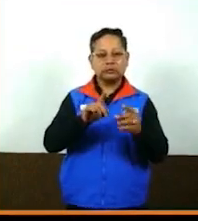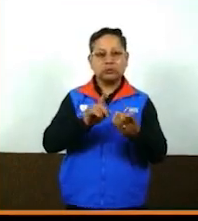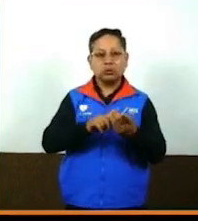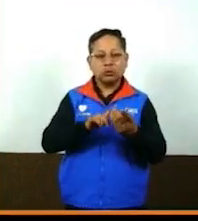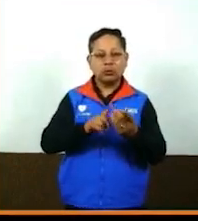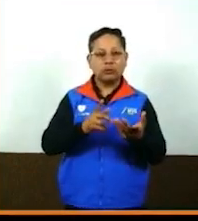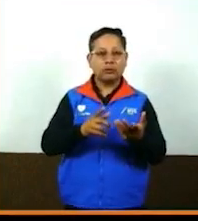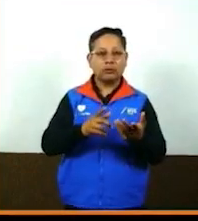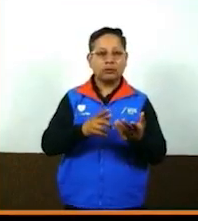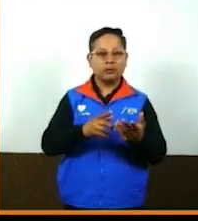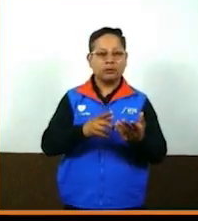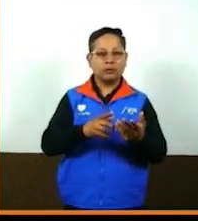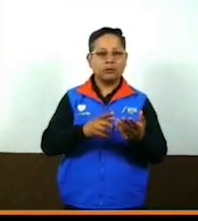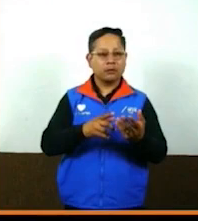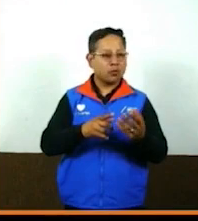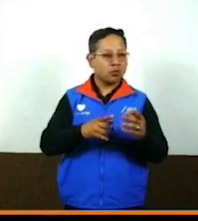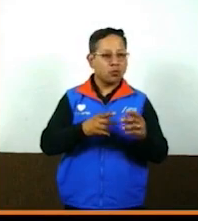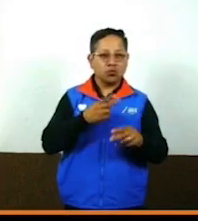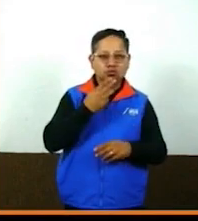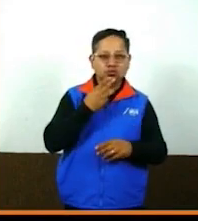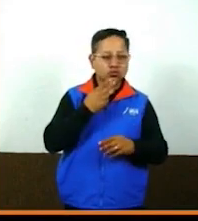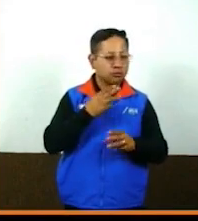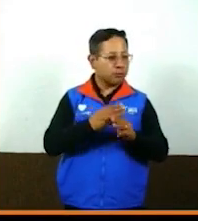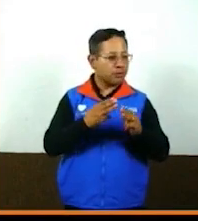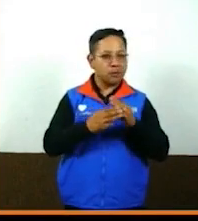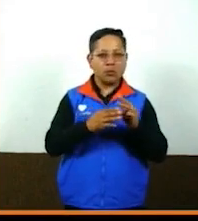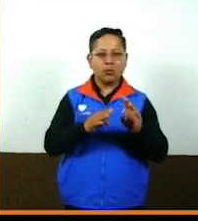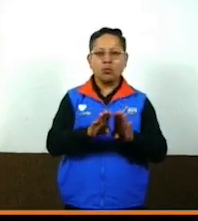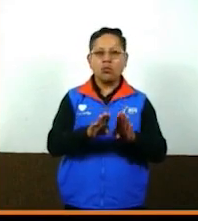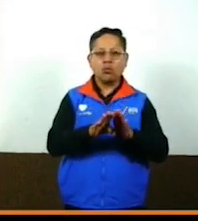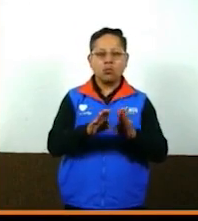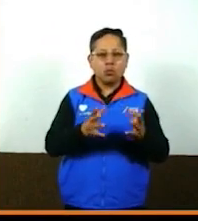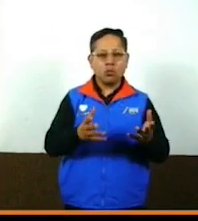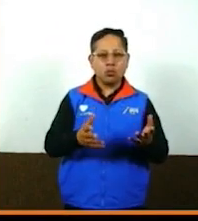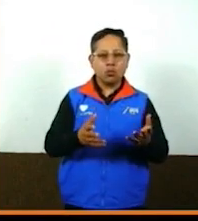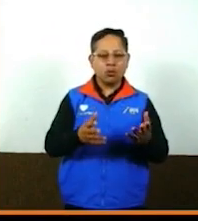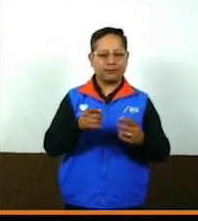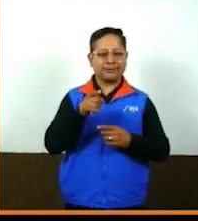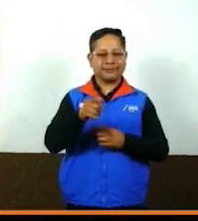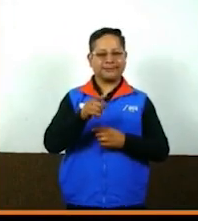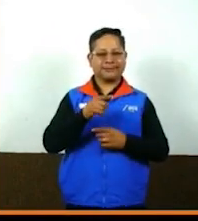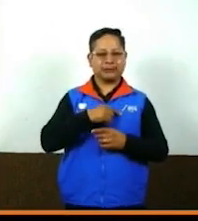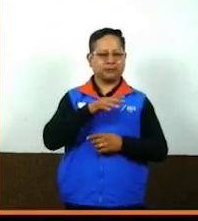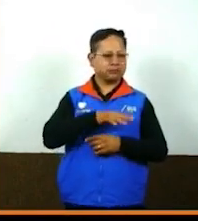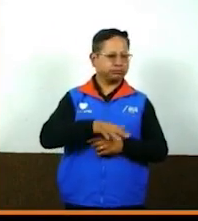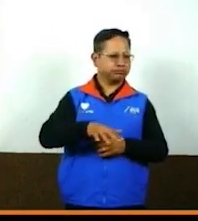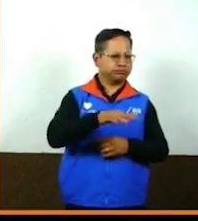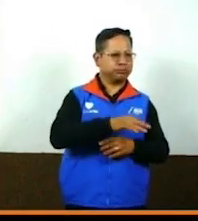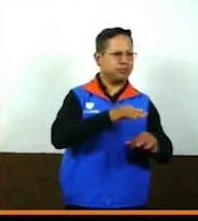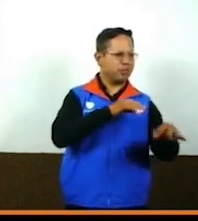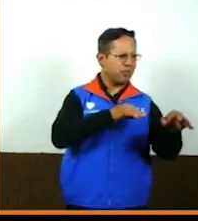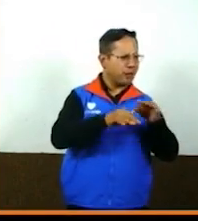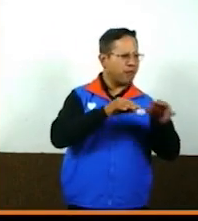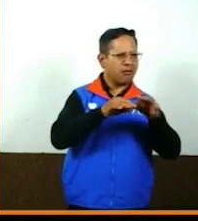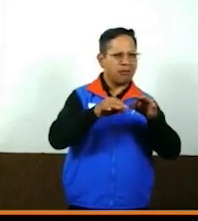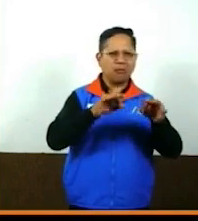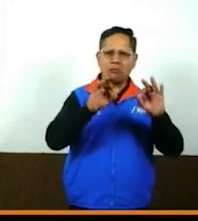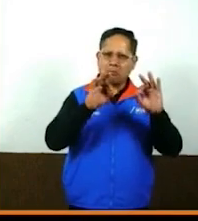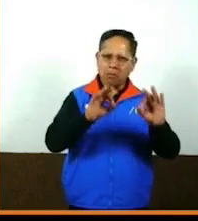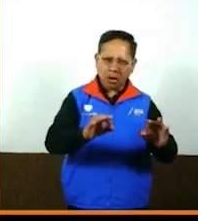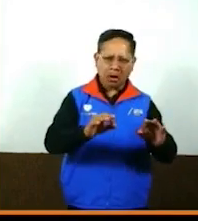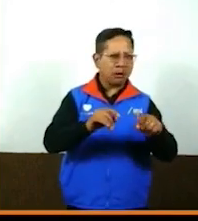cómo los colaboradores de nuestros aliados, que prácticamente son los proveedores, tienen de las mejores condiciones laborales, por ejemplo,